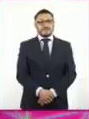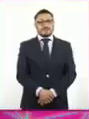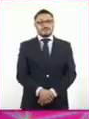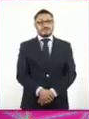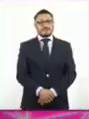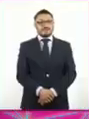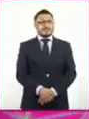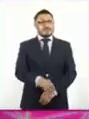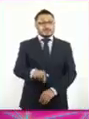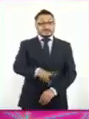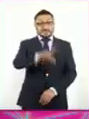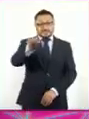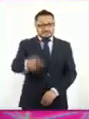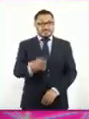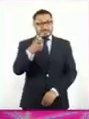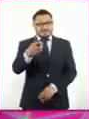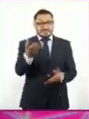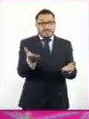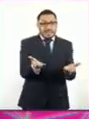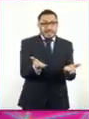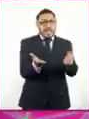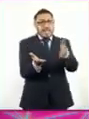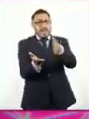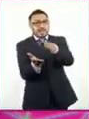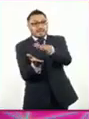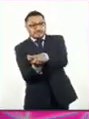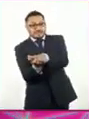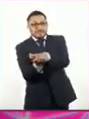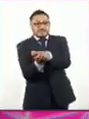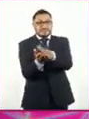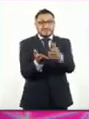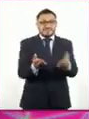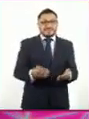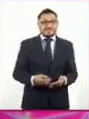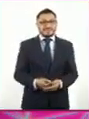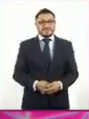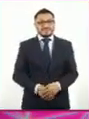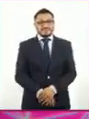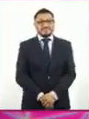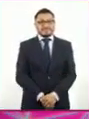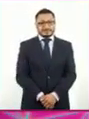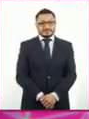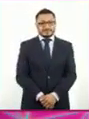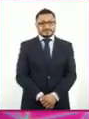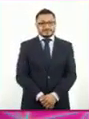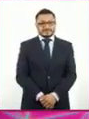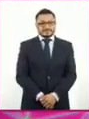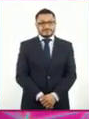Posteriormente vamos a doblar nuestro cartón por la mitad.